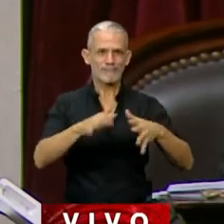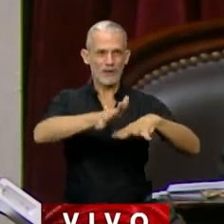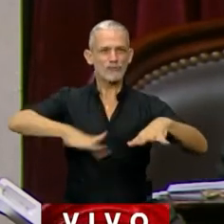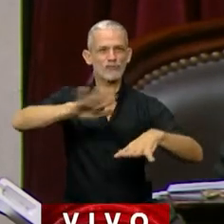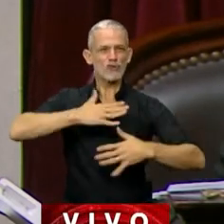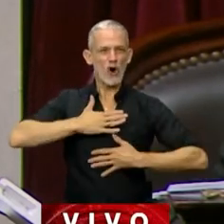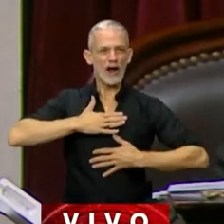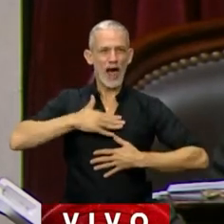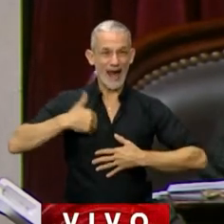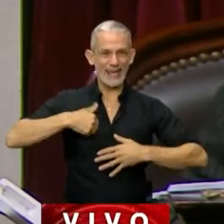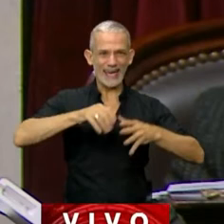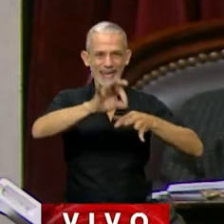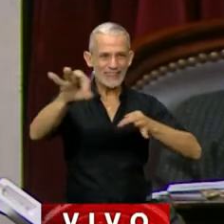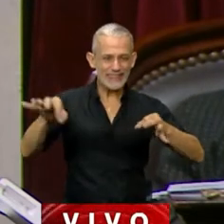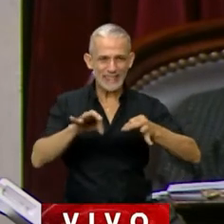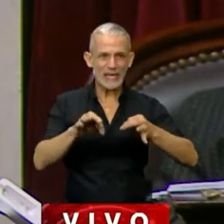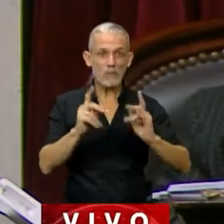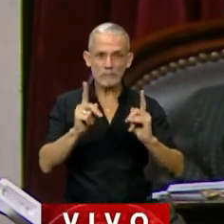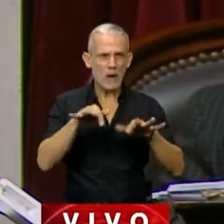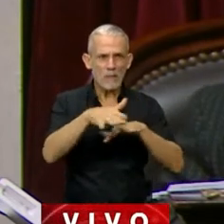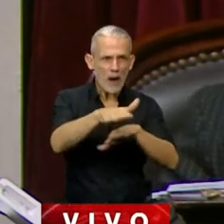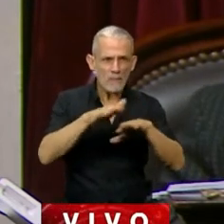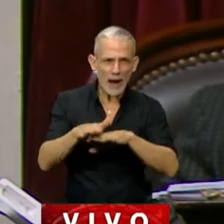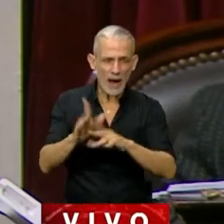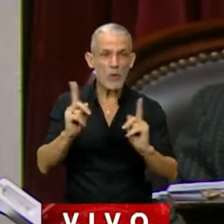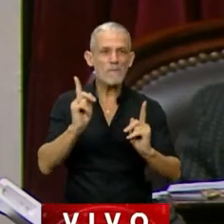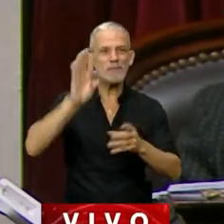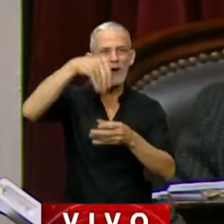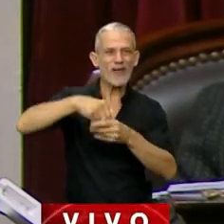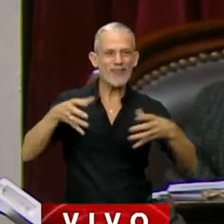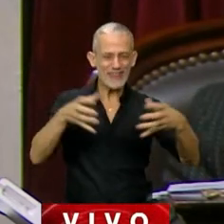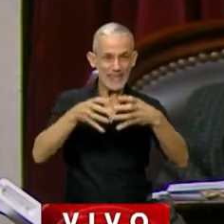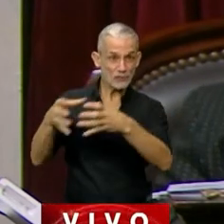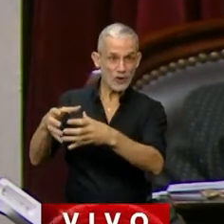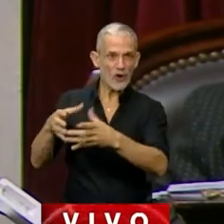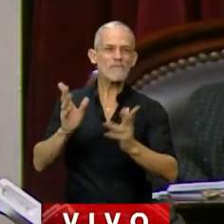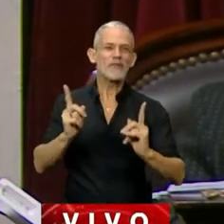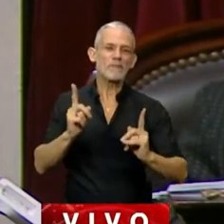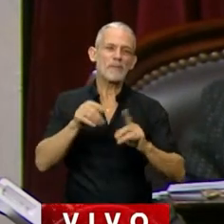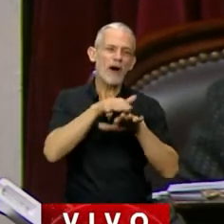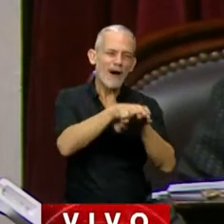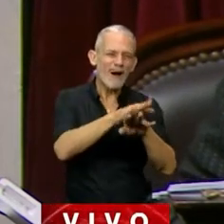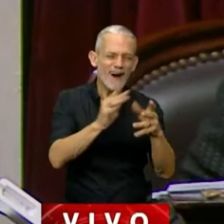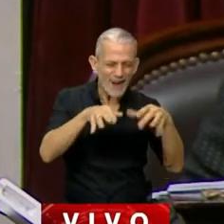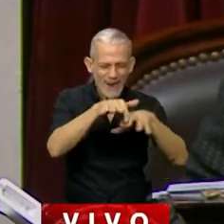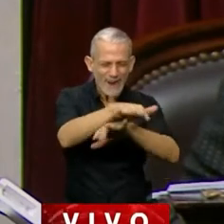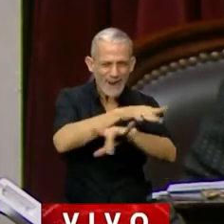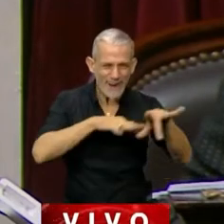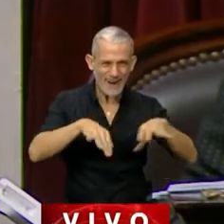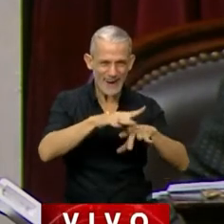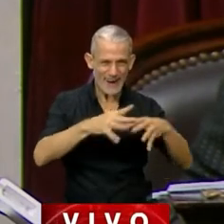zona exclusiva son las mismas poblaciones que integran, son los mismos cardúmenes,